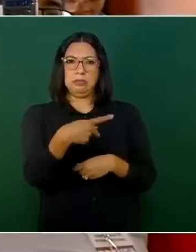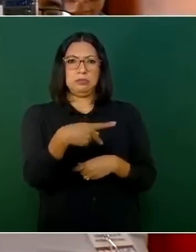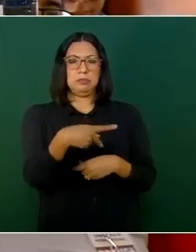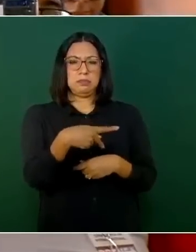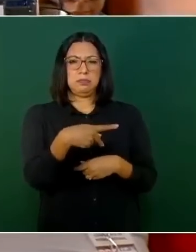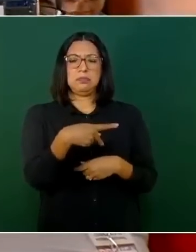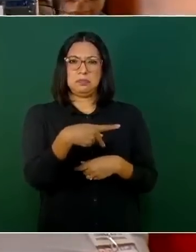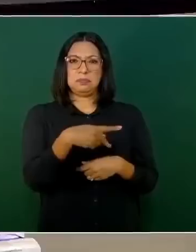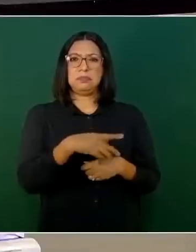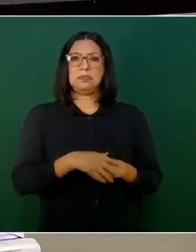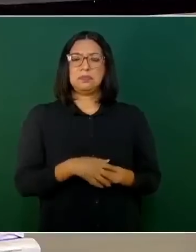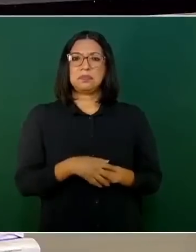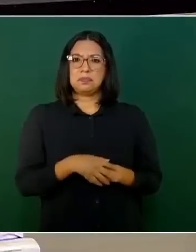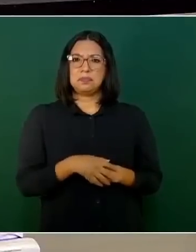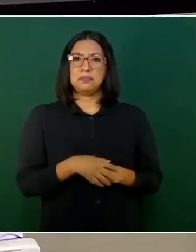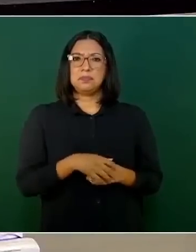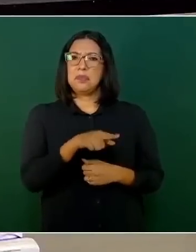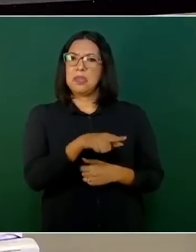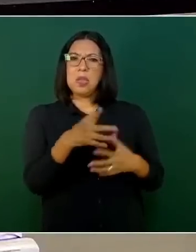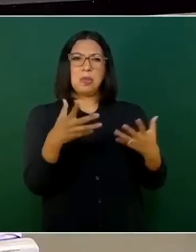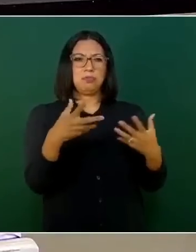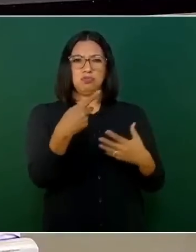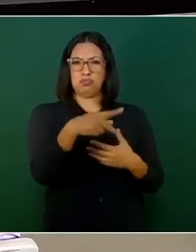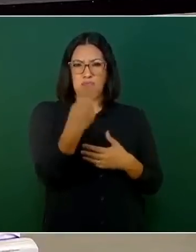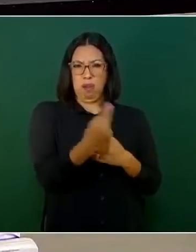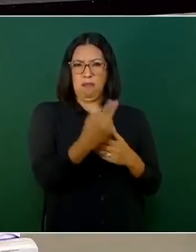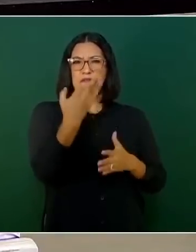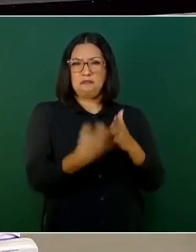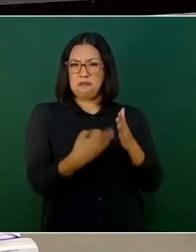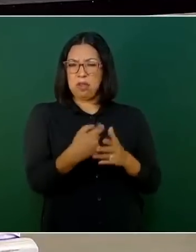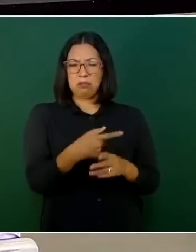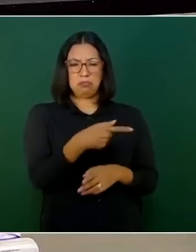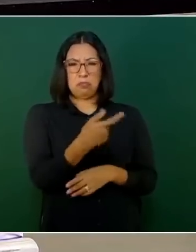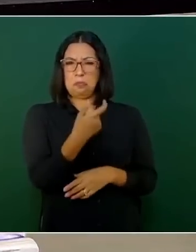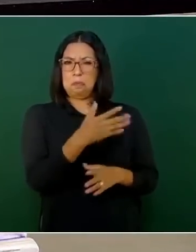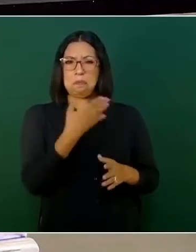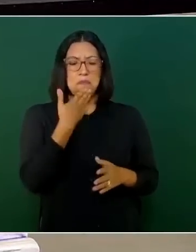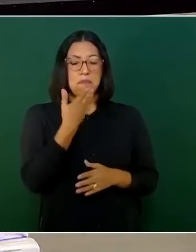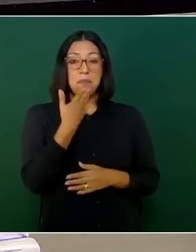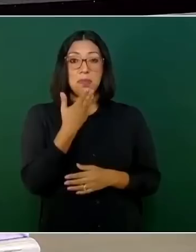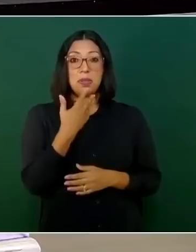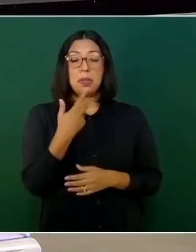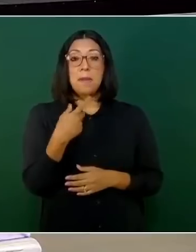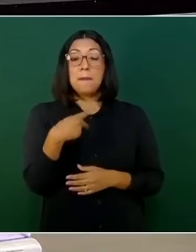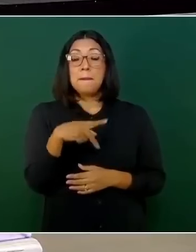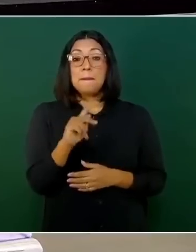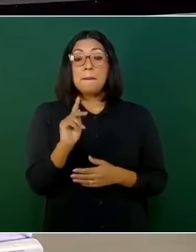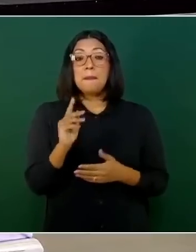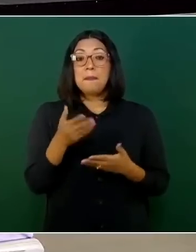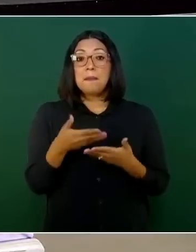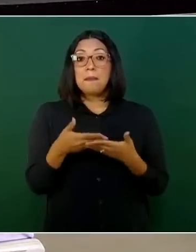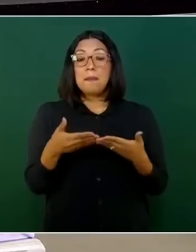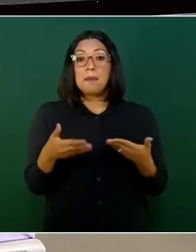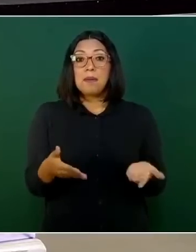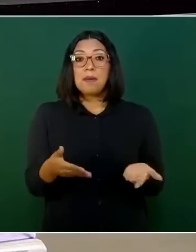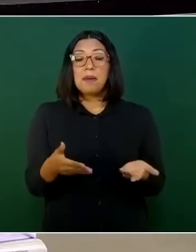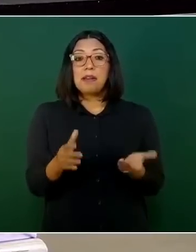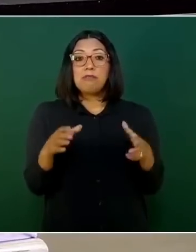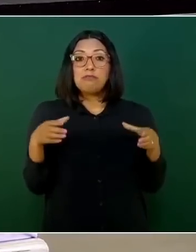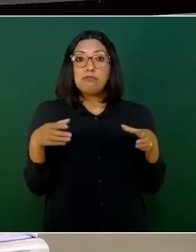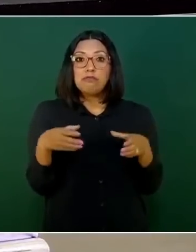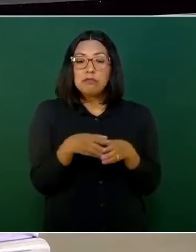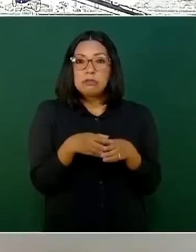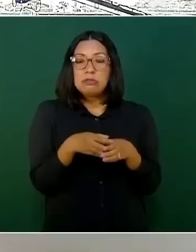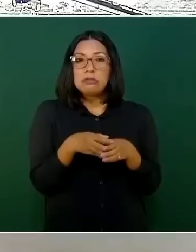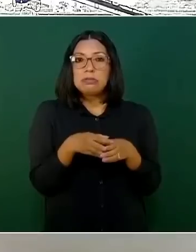sus necesidades. Actualmente es un intermediario, es un monopolio